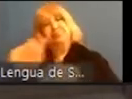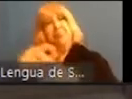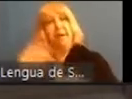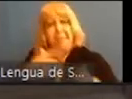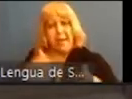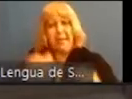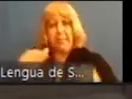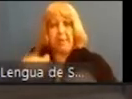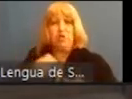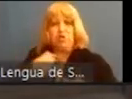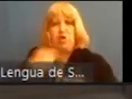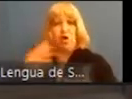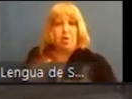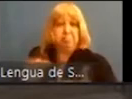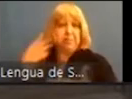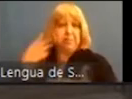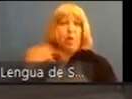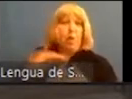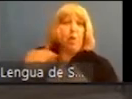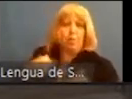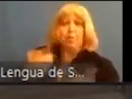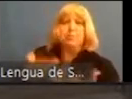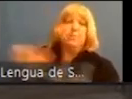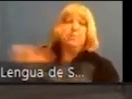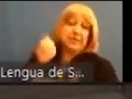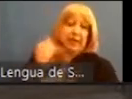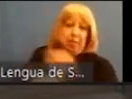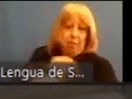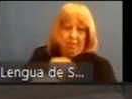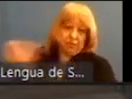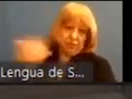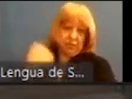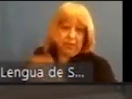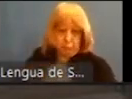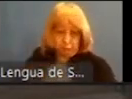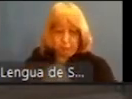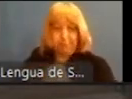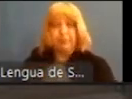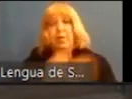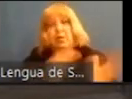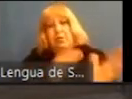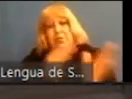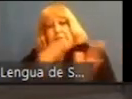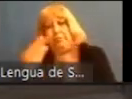a esa gente que metieron presa. Ya en la era del doctor Suárez,